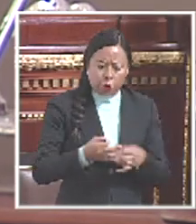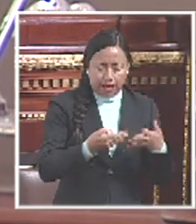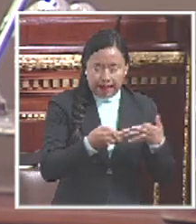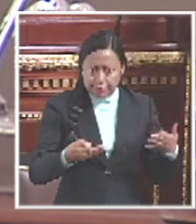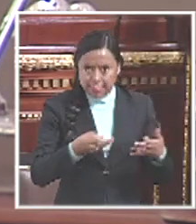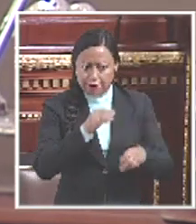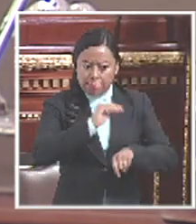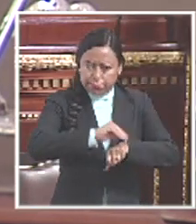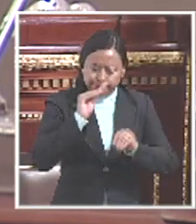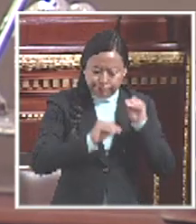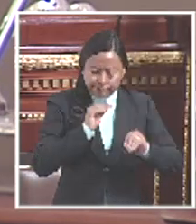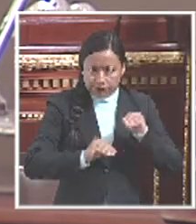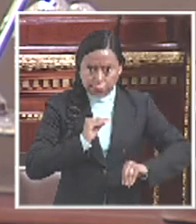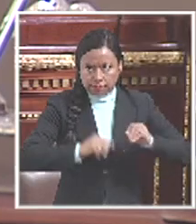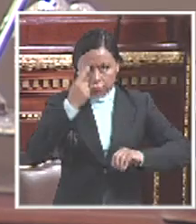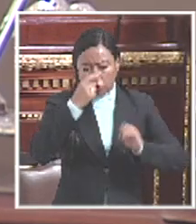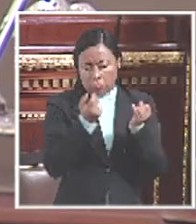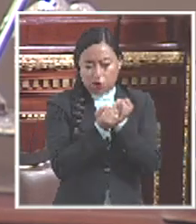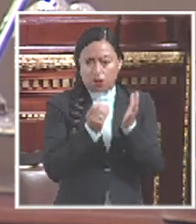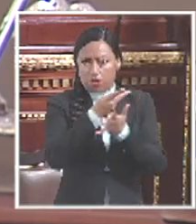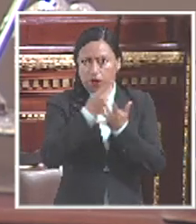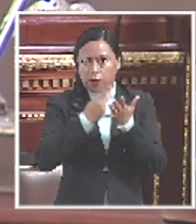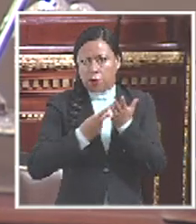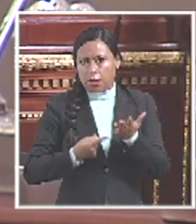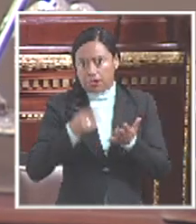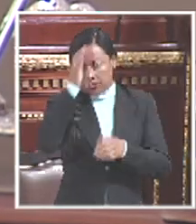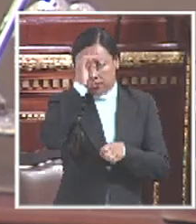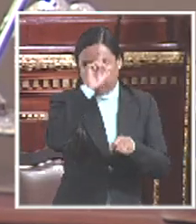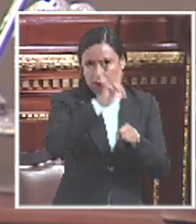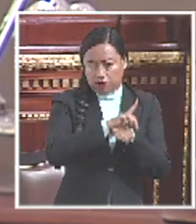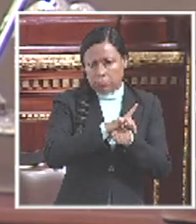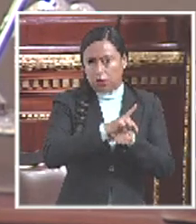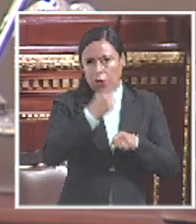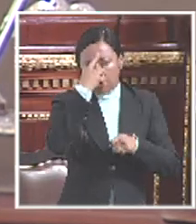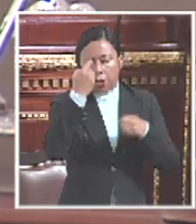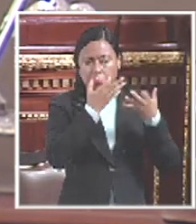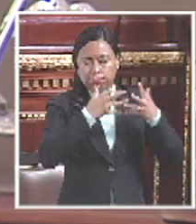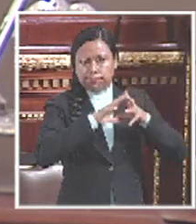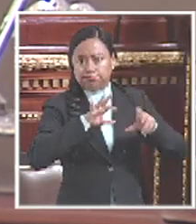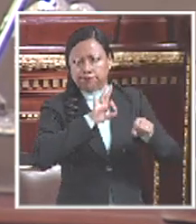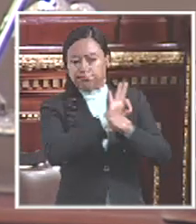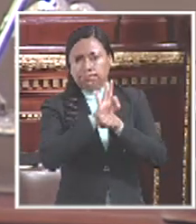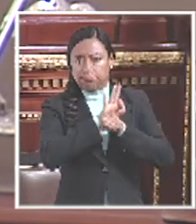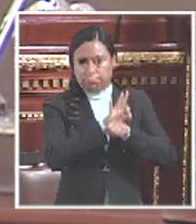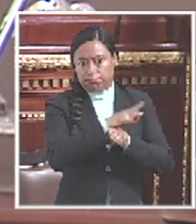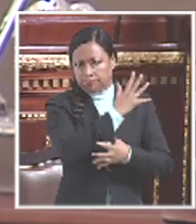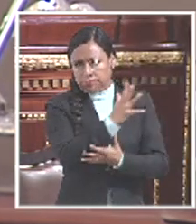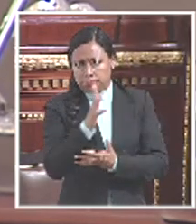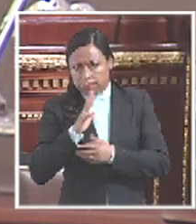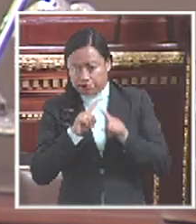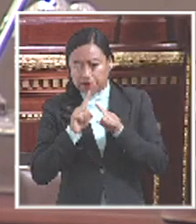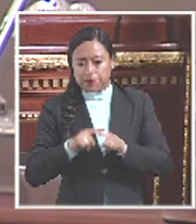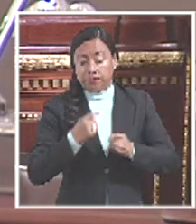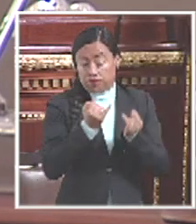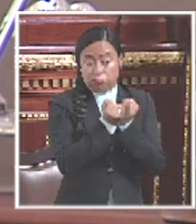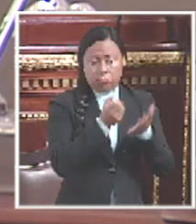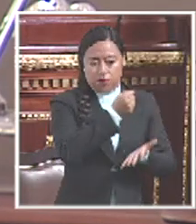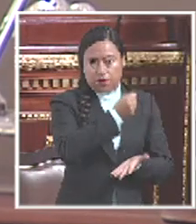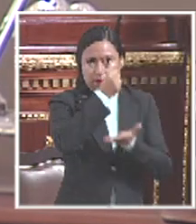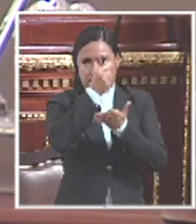los programas de cultura ambiental ante la prohibición de la comercialización, distribución y entrega de bolsas de